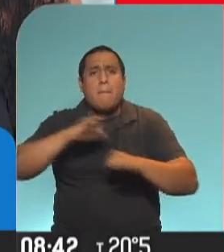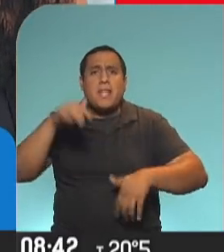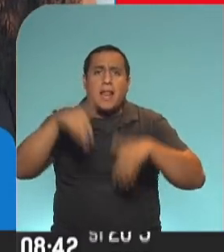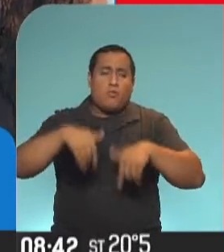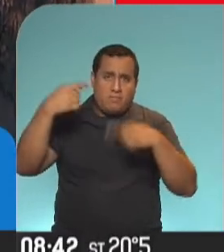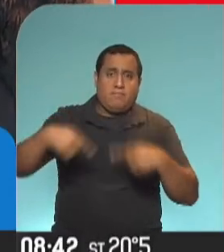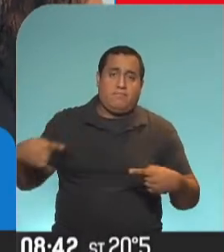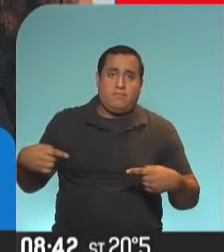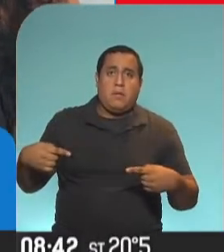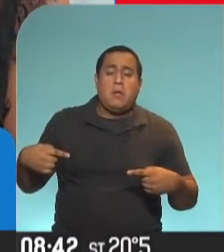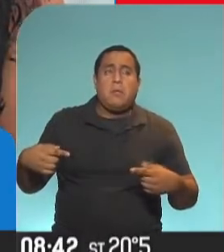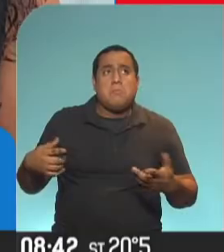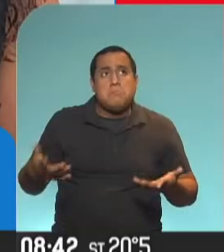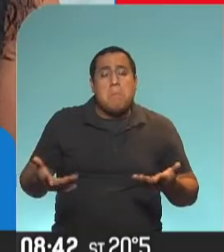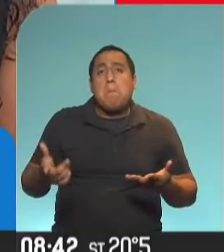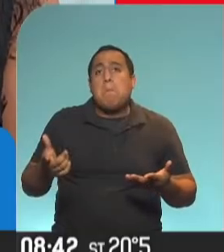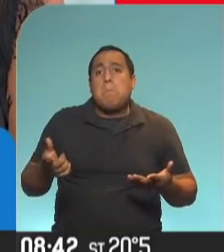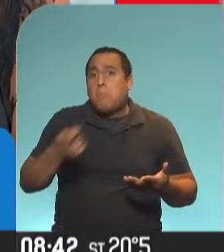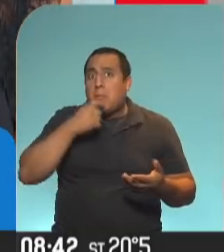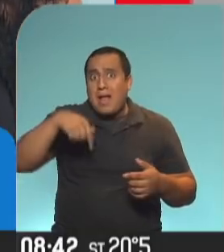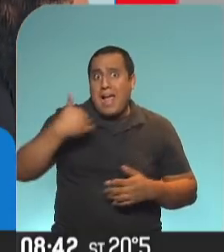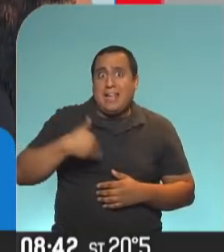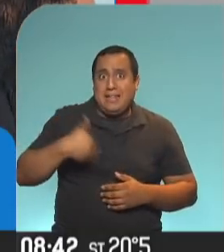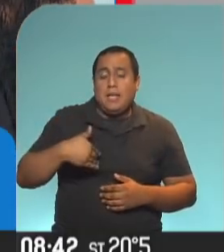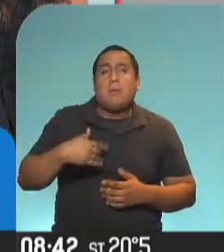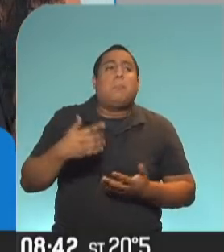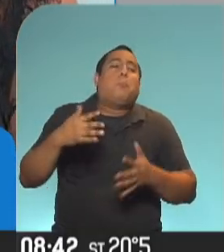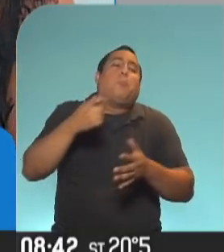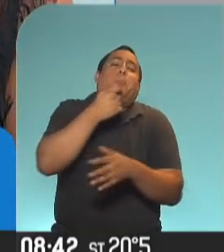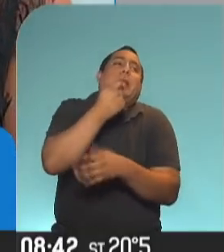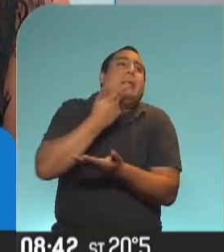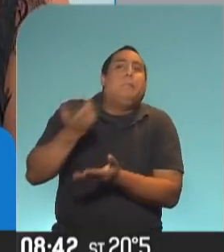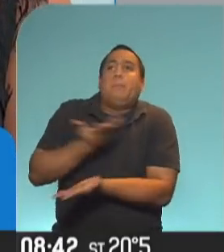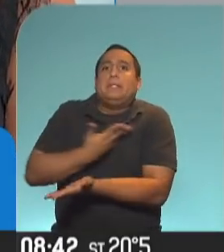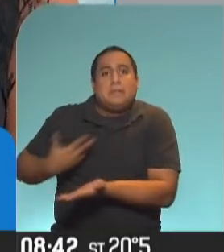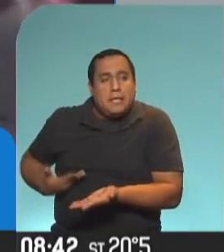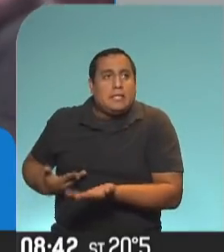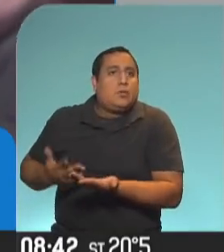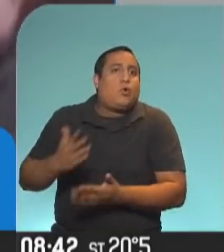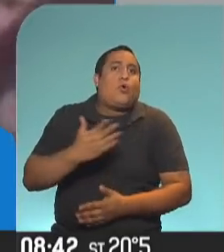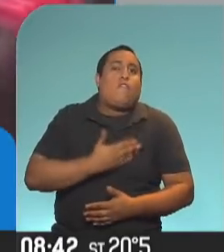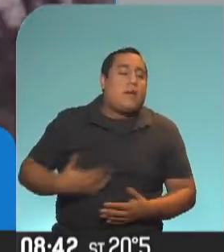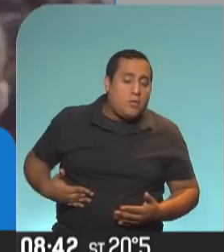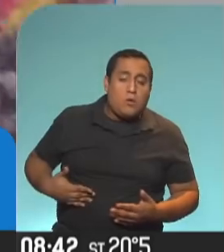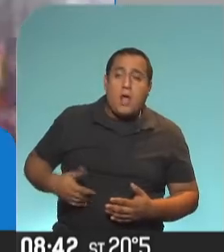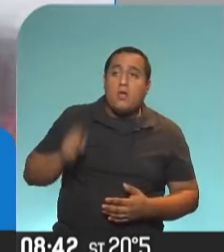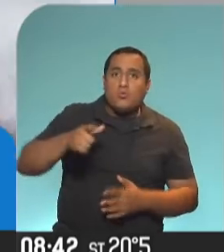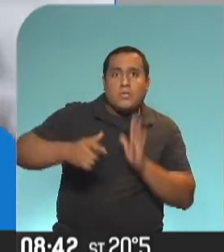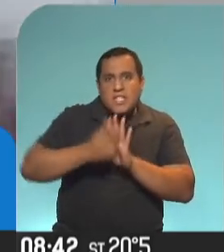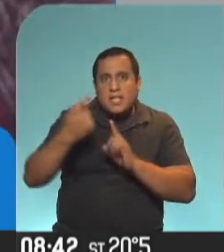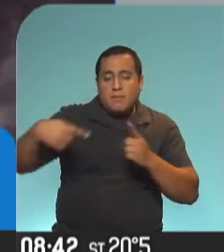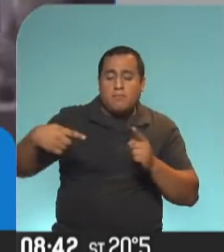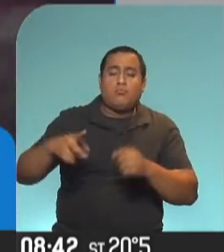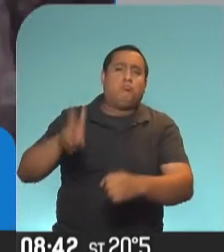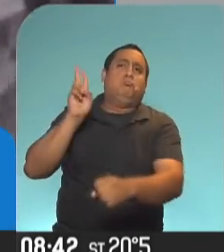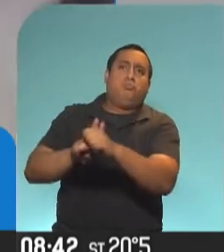demás. ¿Qué va a pasar? ¿Qué pasaría con esto si pasa a nuestro país? Sí, bueno, en otros países que no sean Estados Unidos,